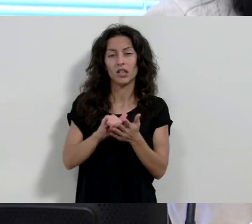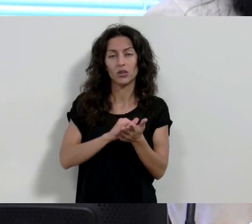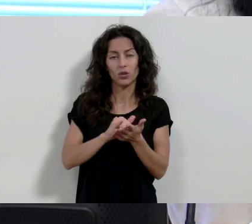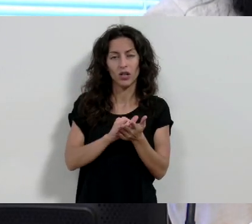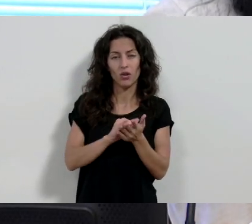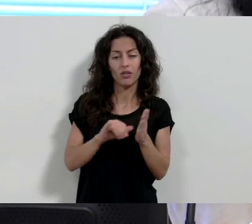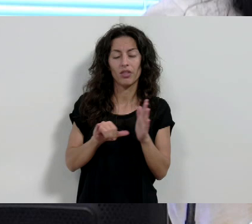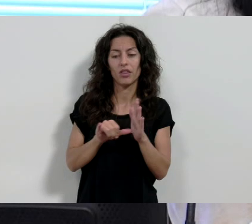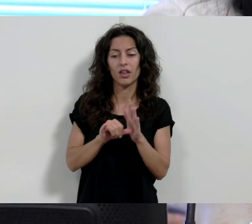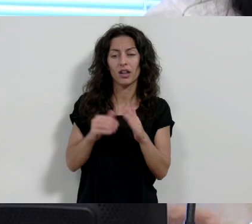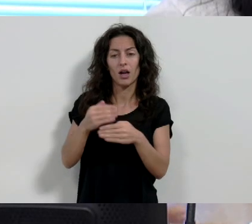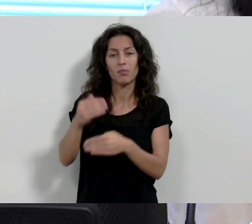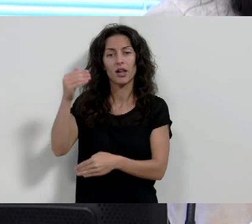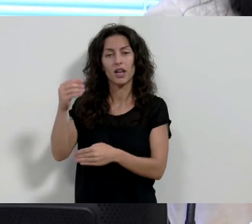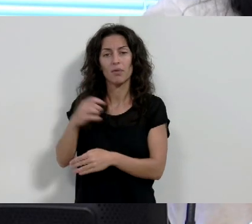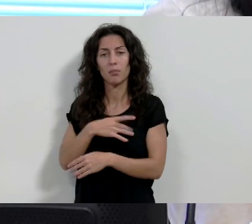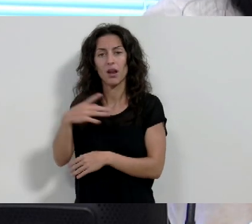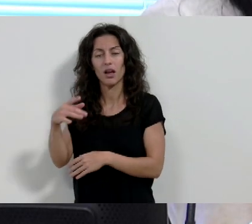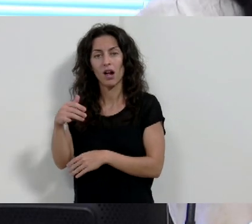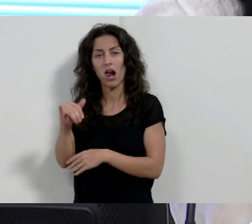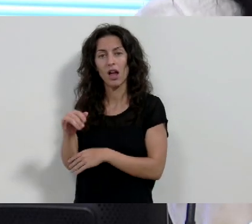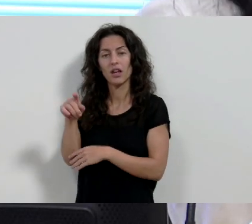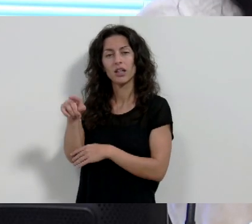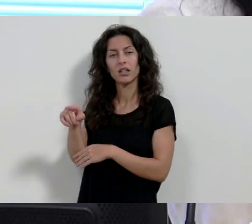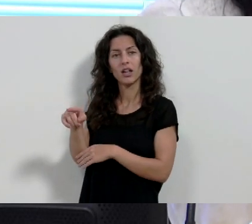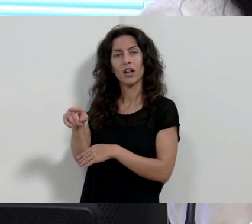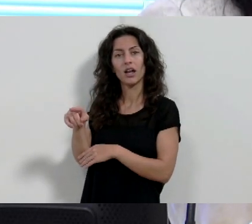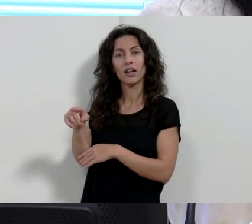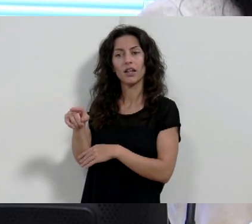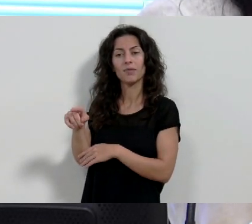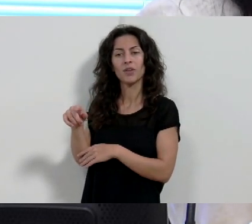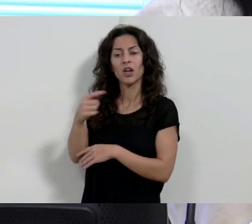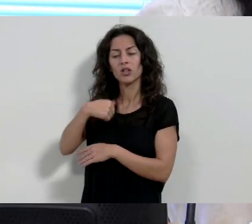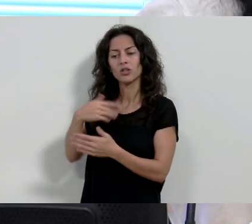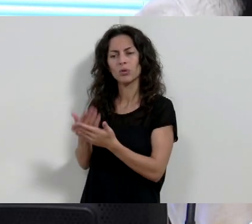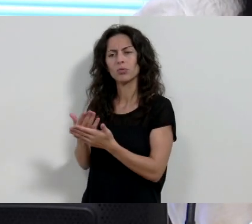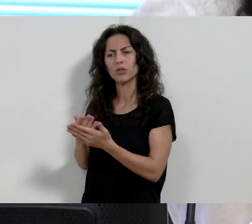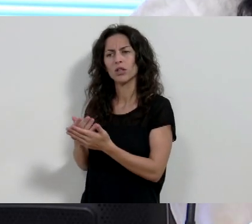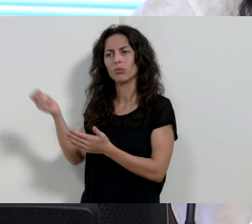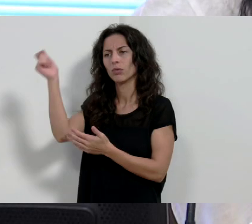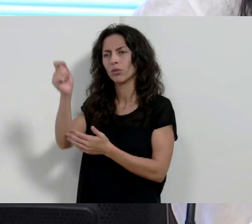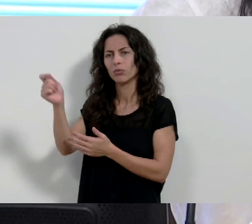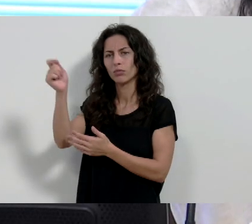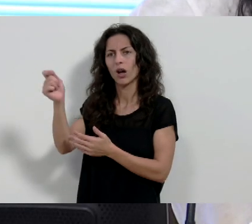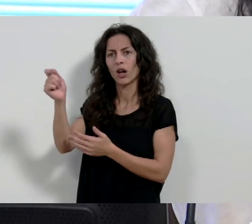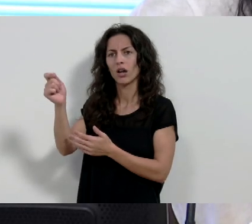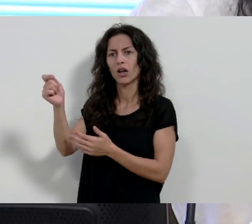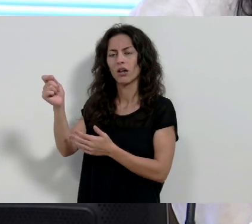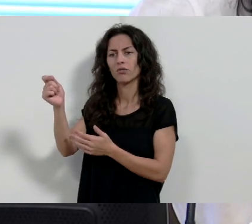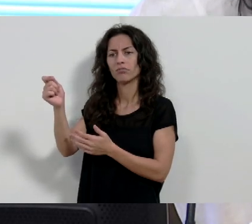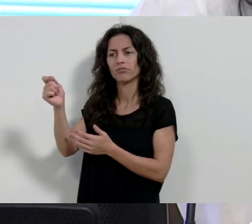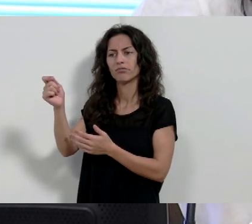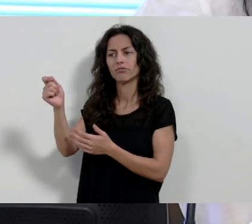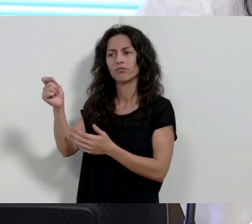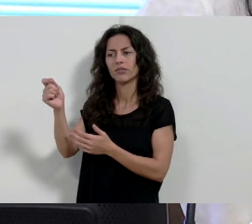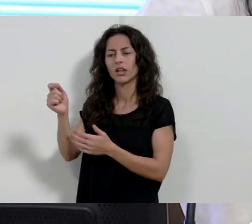al inaugurado Arco del Torreón con algún gesto bonito y ustedes la votaron en contra, la pintaron en blanco y les pareció que así estaba